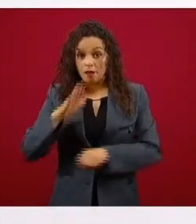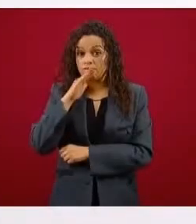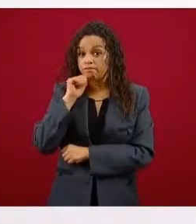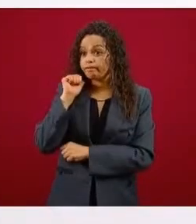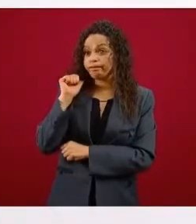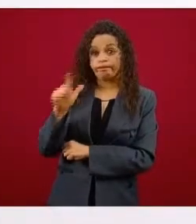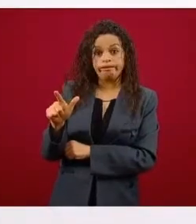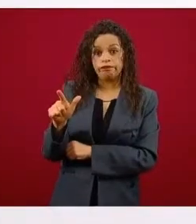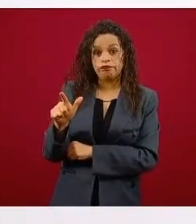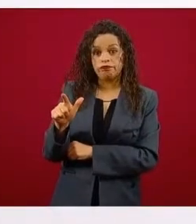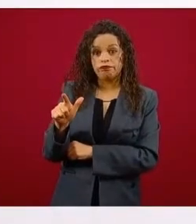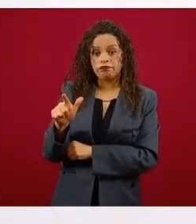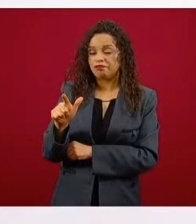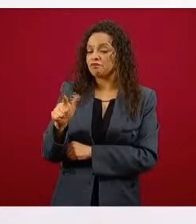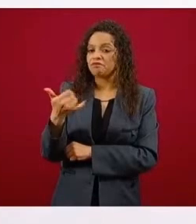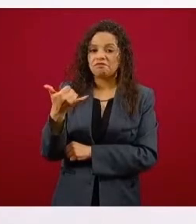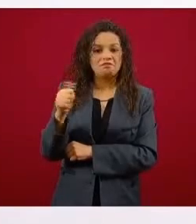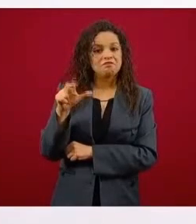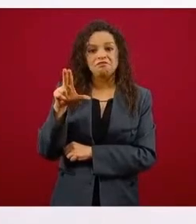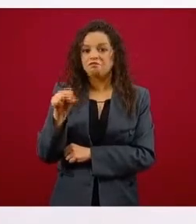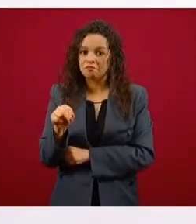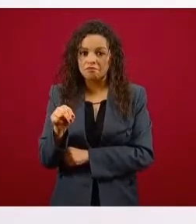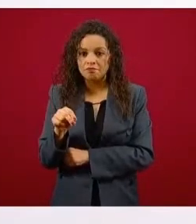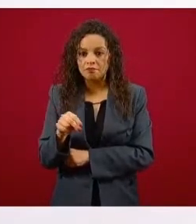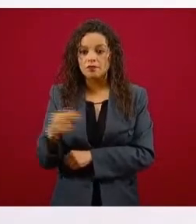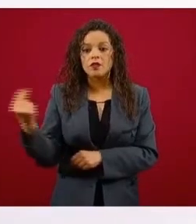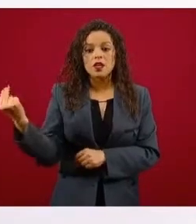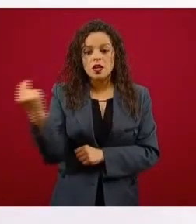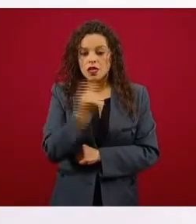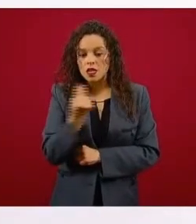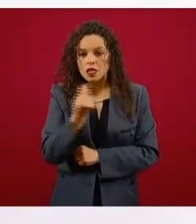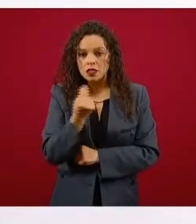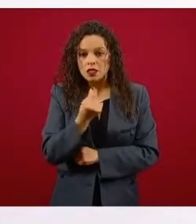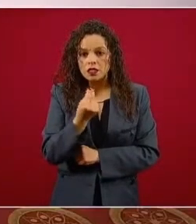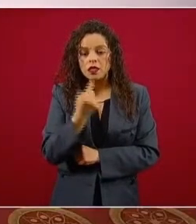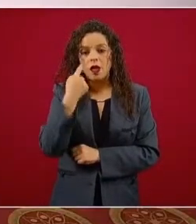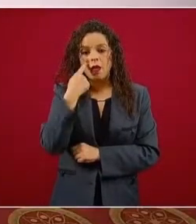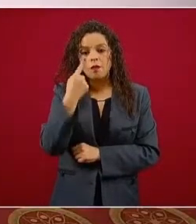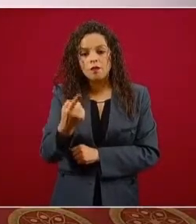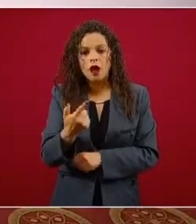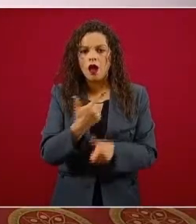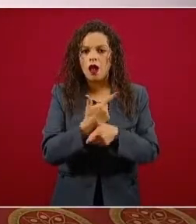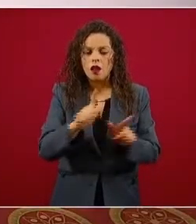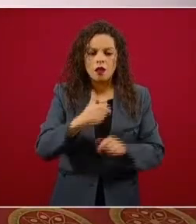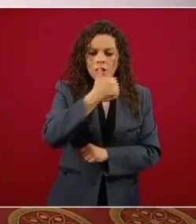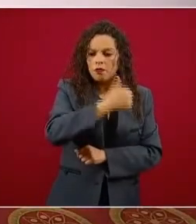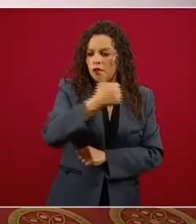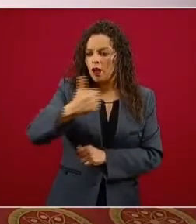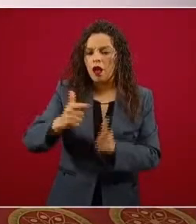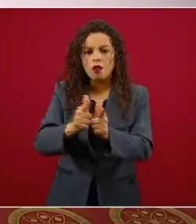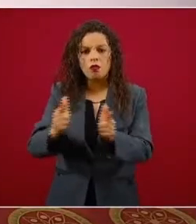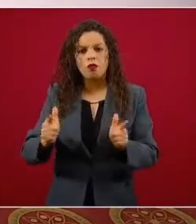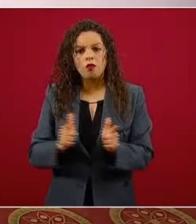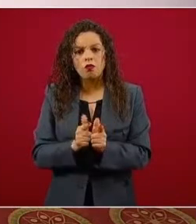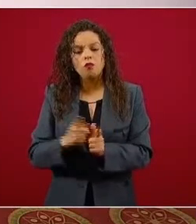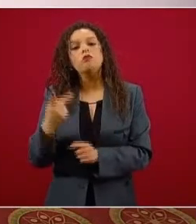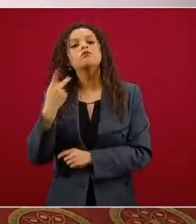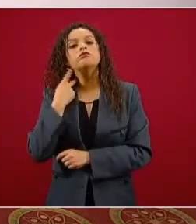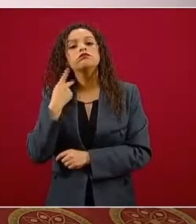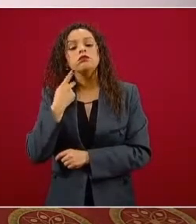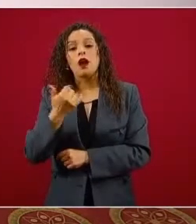que observaríamos una estricta imparcialidad partidista y que respetaríamos los